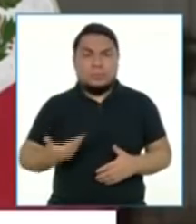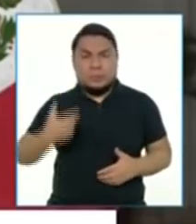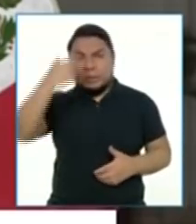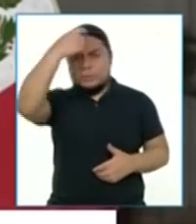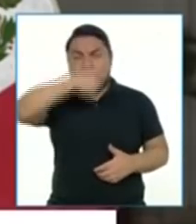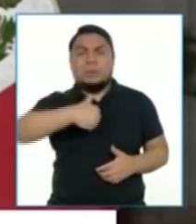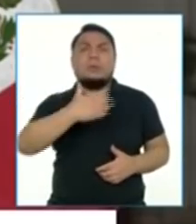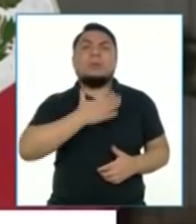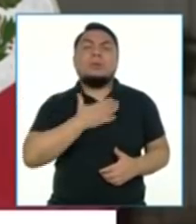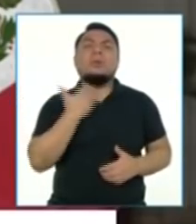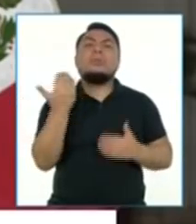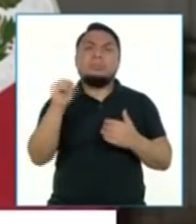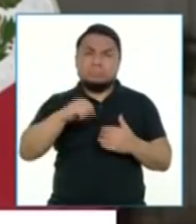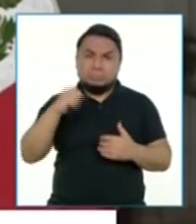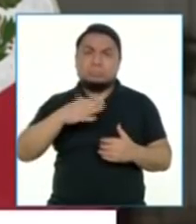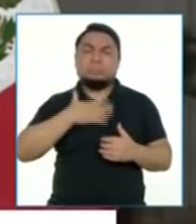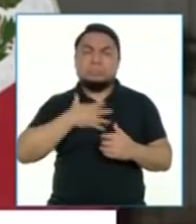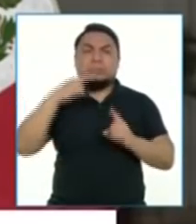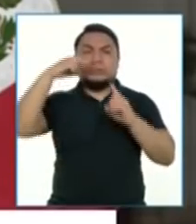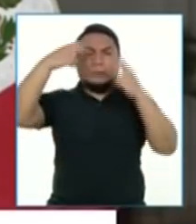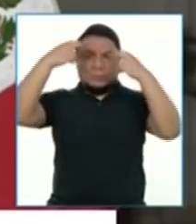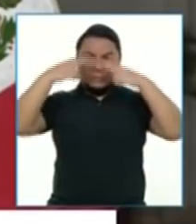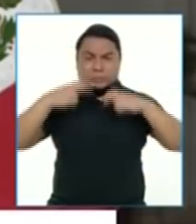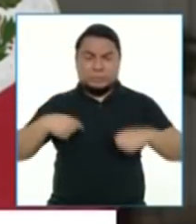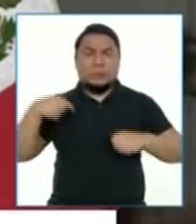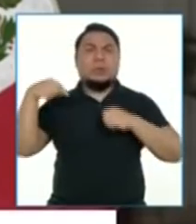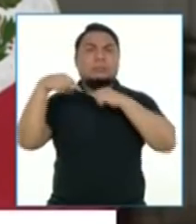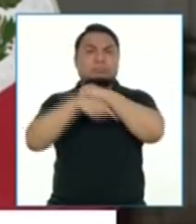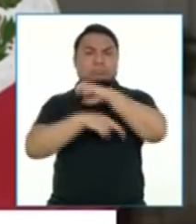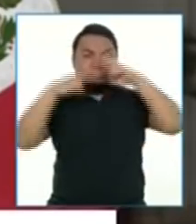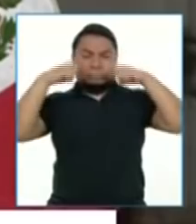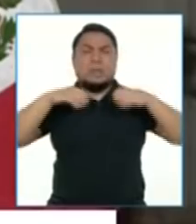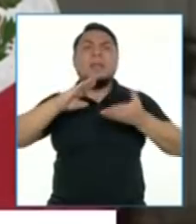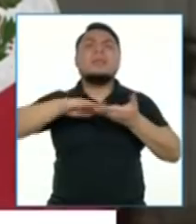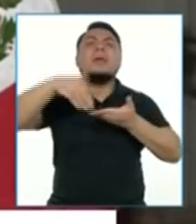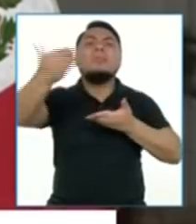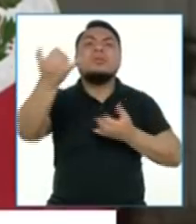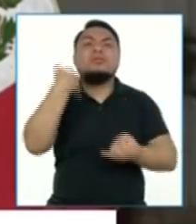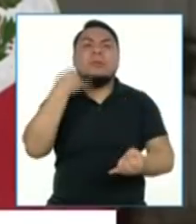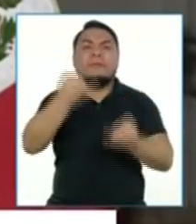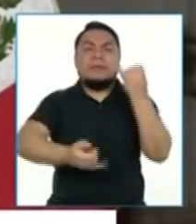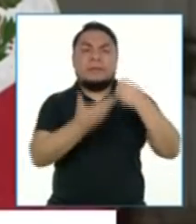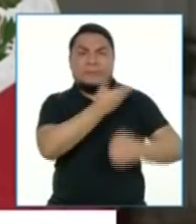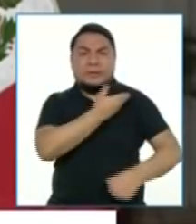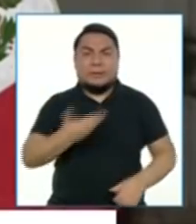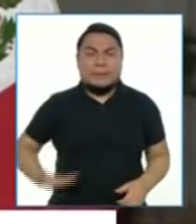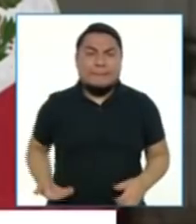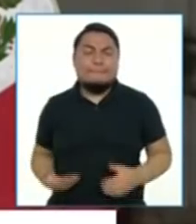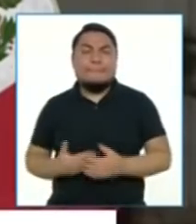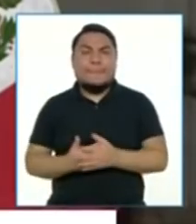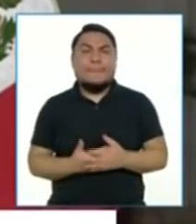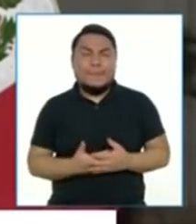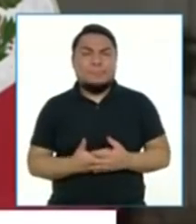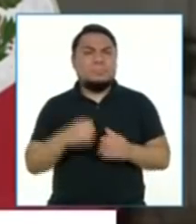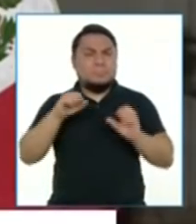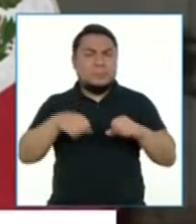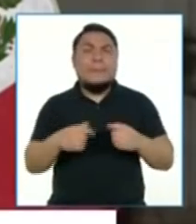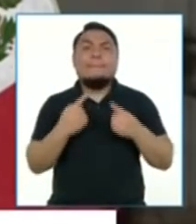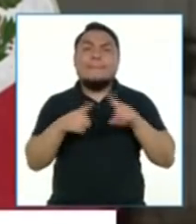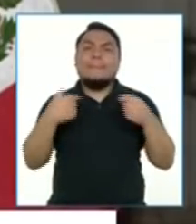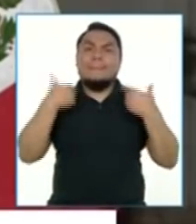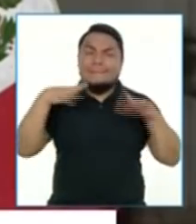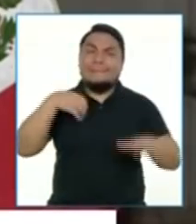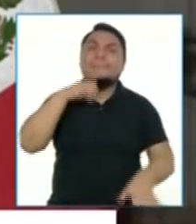lo que demostraría es que se comprueba que había un plan pues que trascendía la denuncia de los audios que venía desde varios días